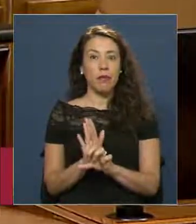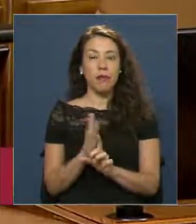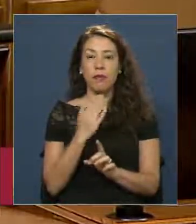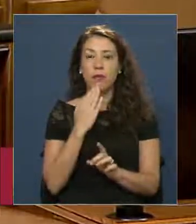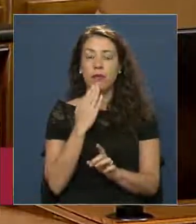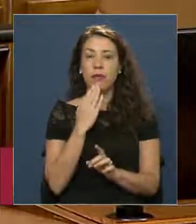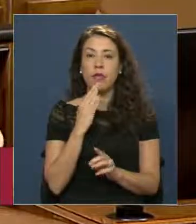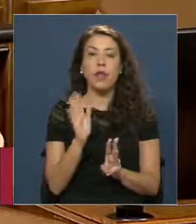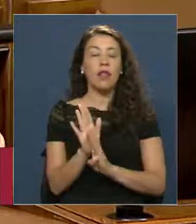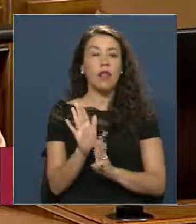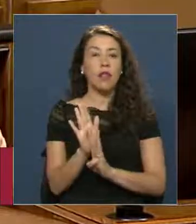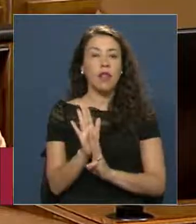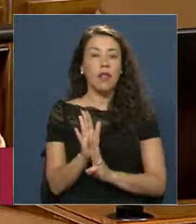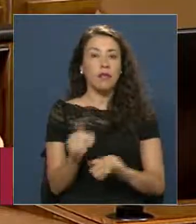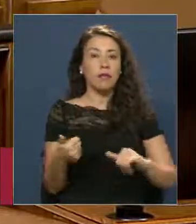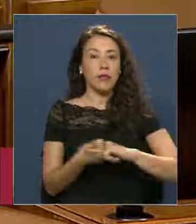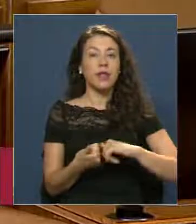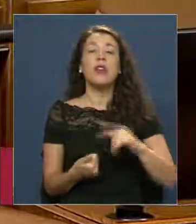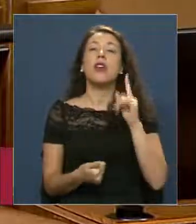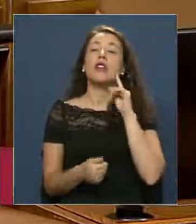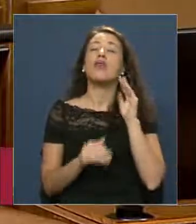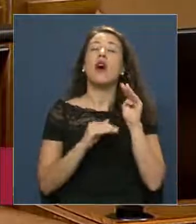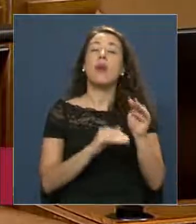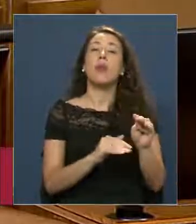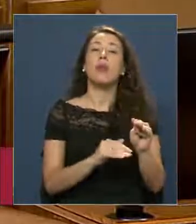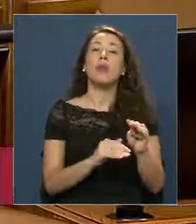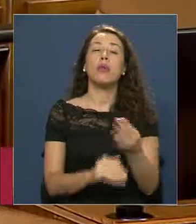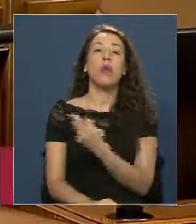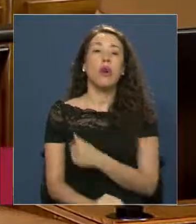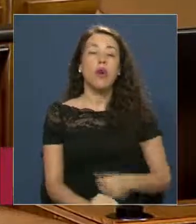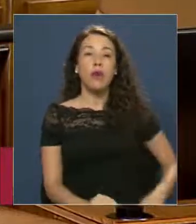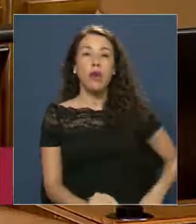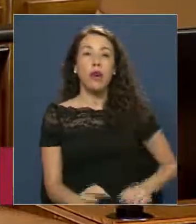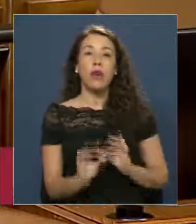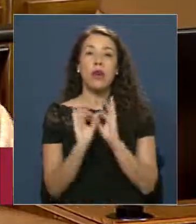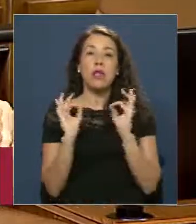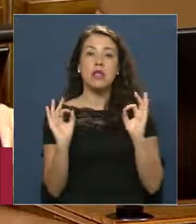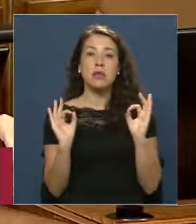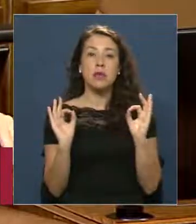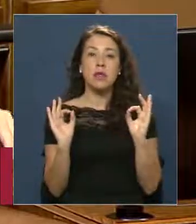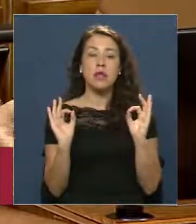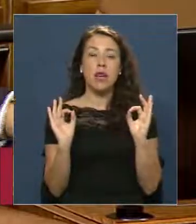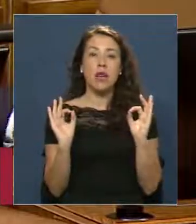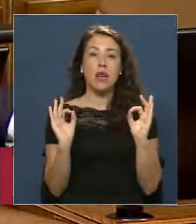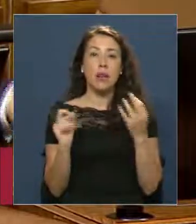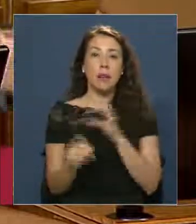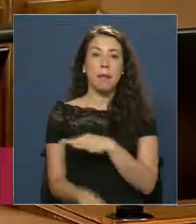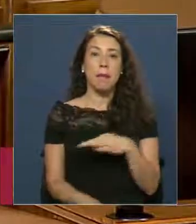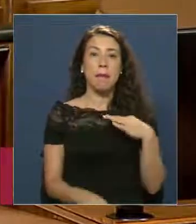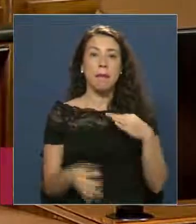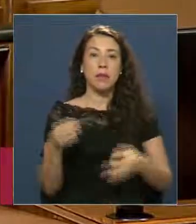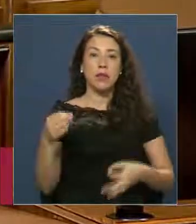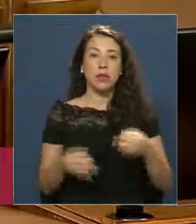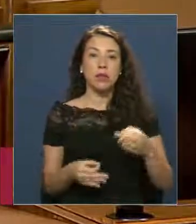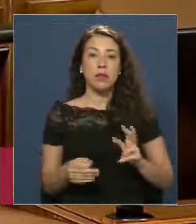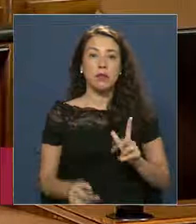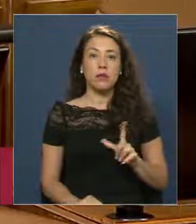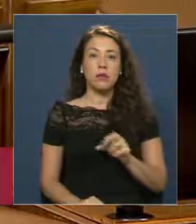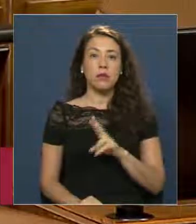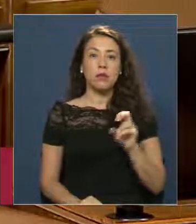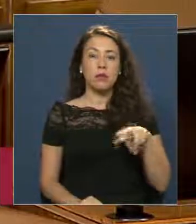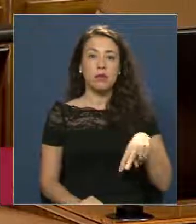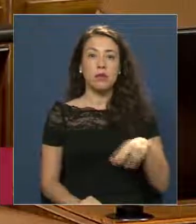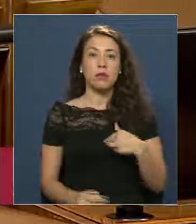de identidad de género, que contó con el patrocinio del Ejecutivo, especialmente del Ministro de Justicia, Hernán Larraín, a